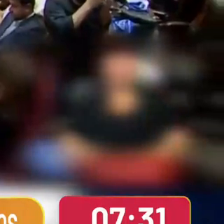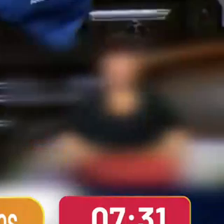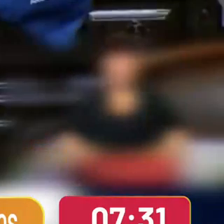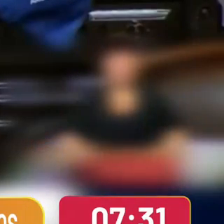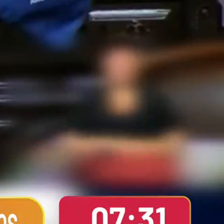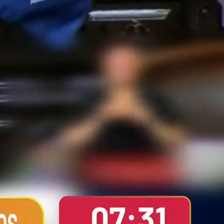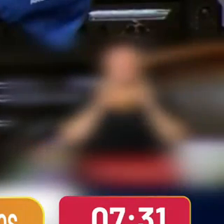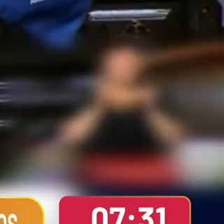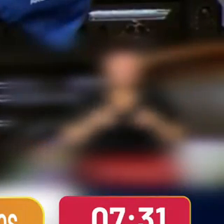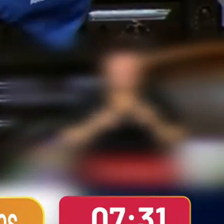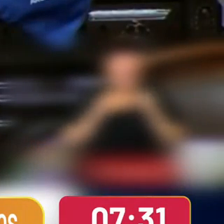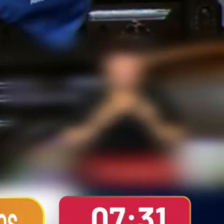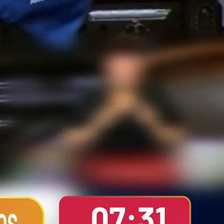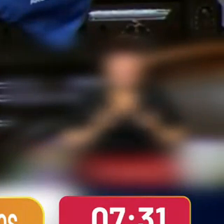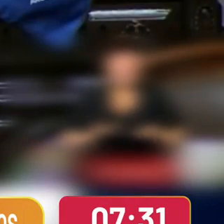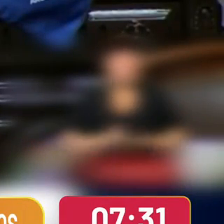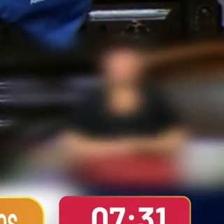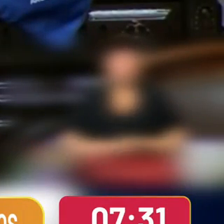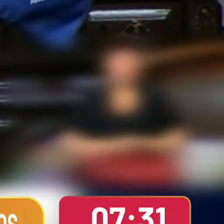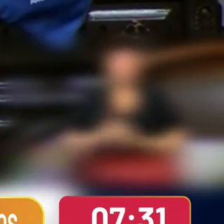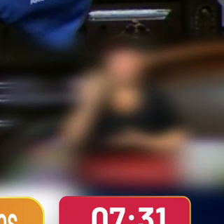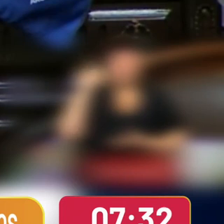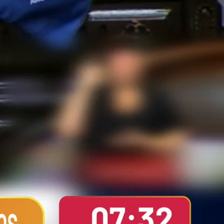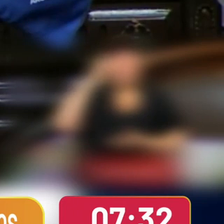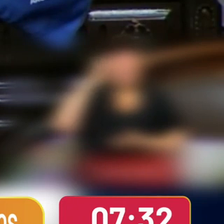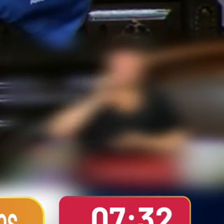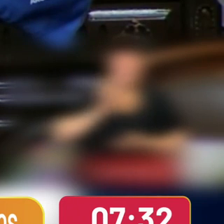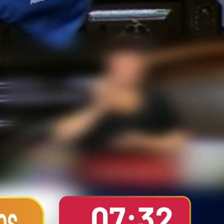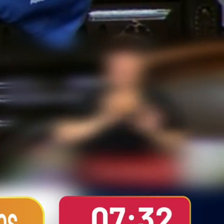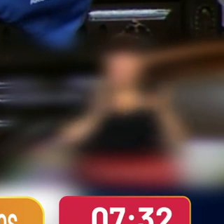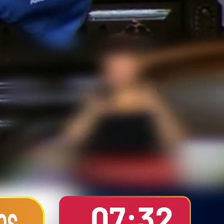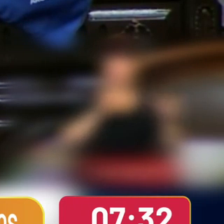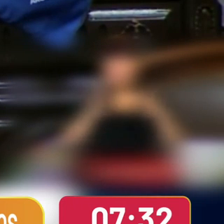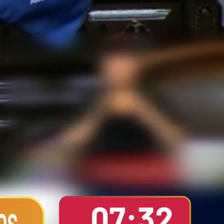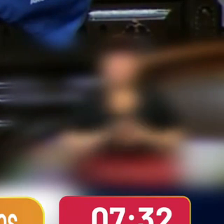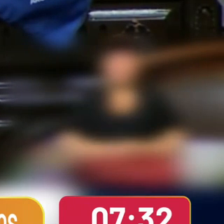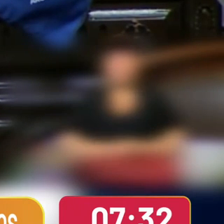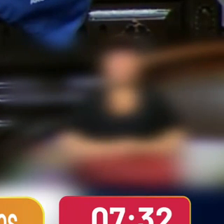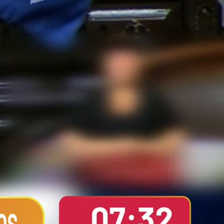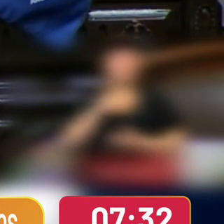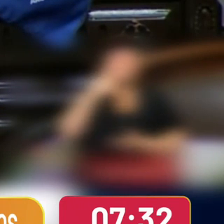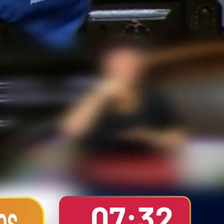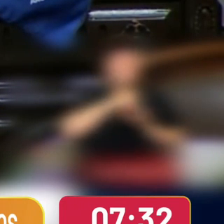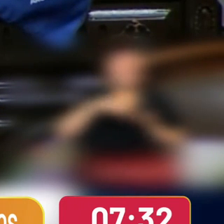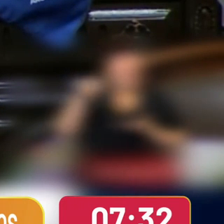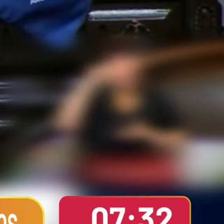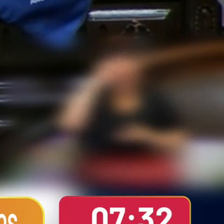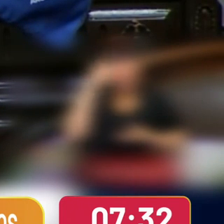Y además porque hace 10 años atrás aproximadamente en el Senado de la